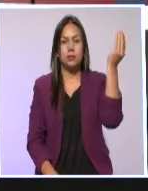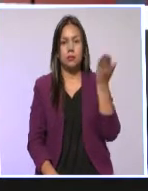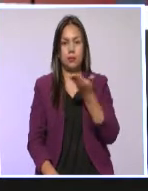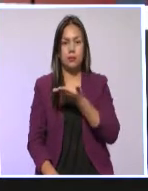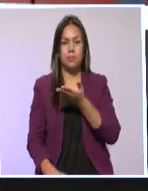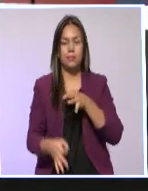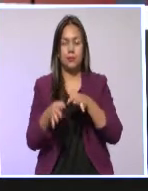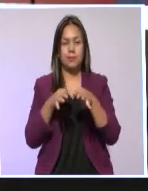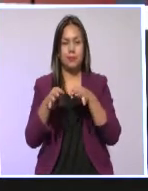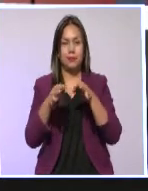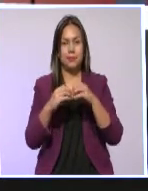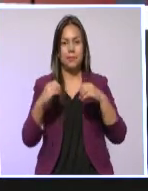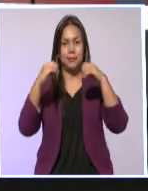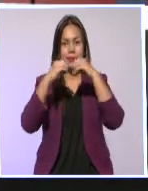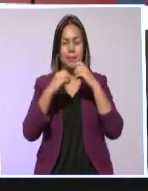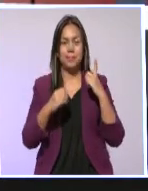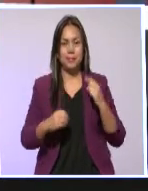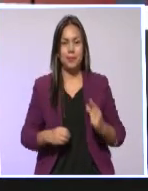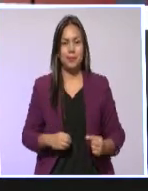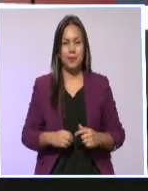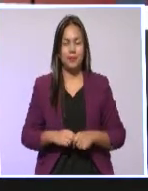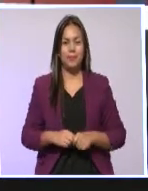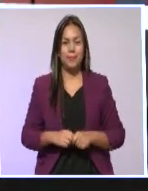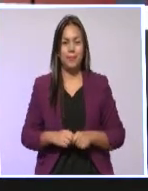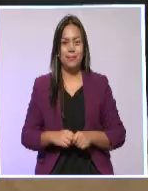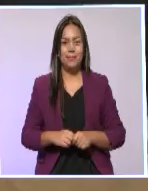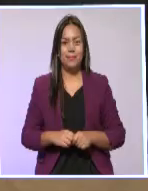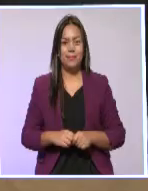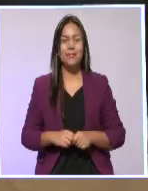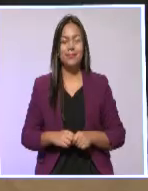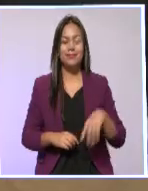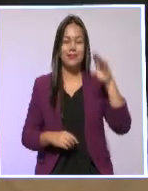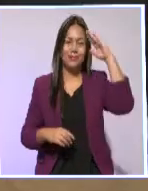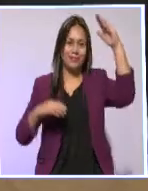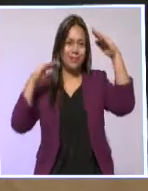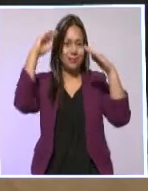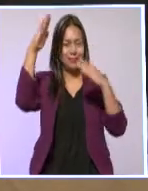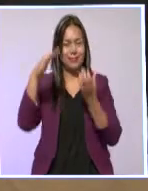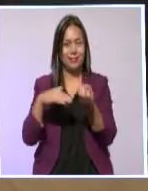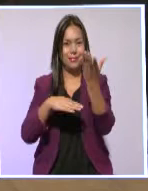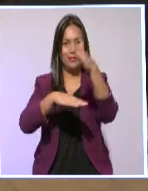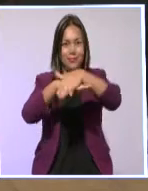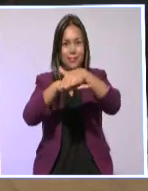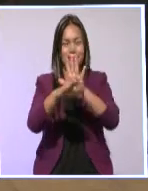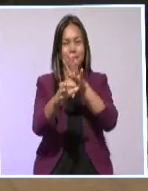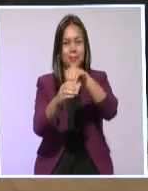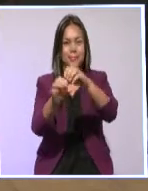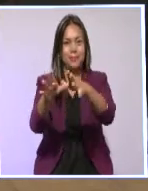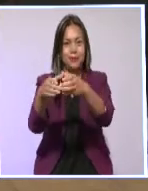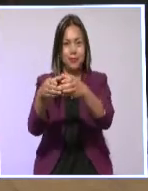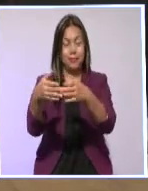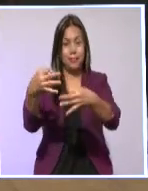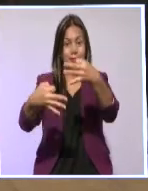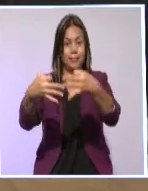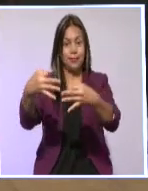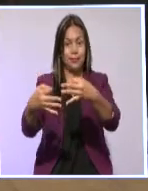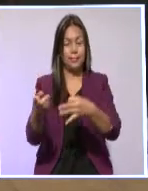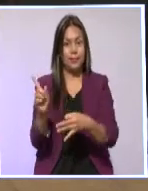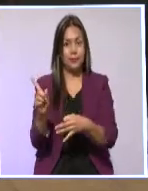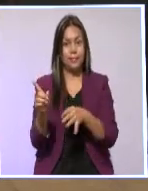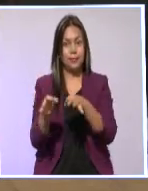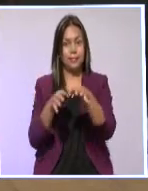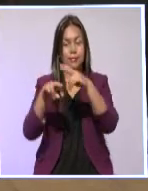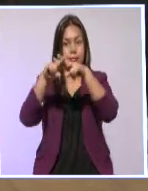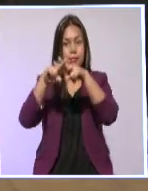nos amplía la información. Buenas tardes. ¿Qué tal? Buenas tardes. Al interior de la Comisión de Justicia y Estructura del Estado